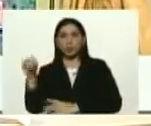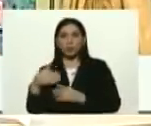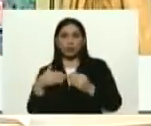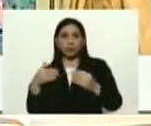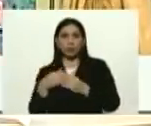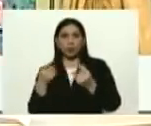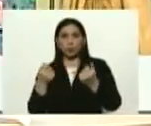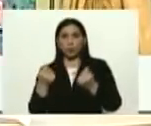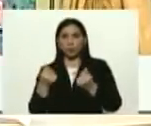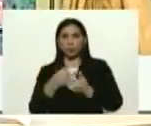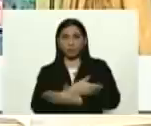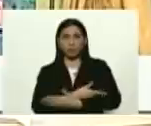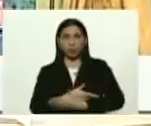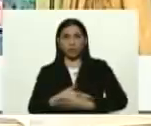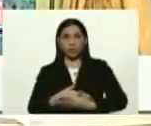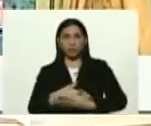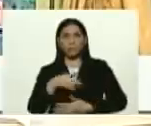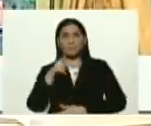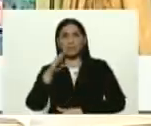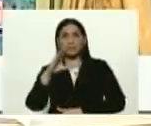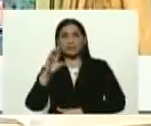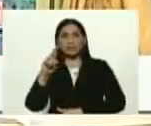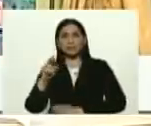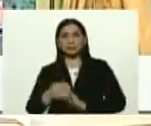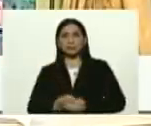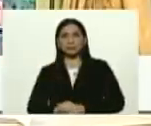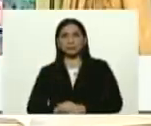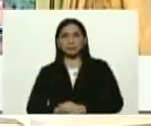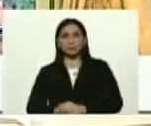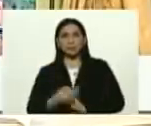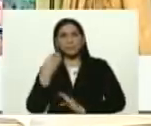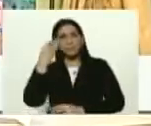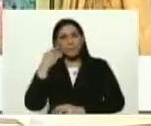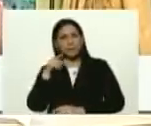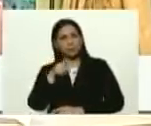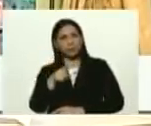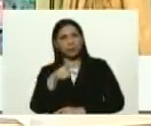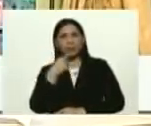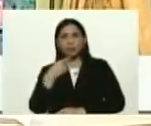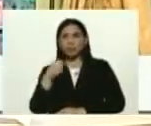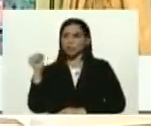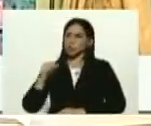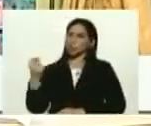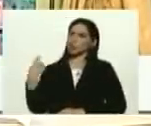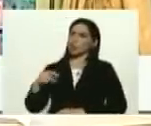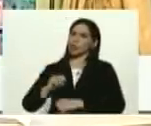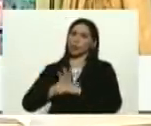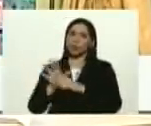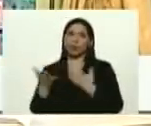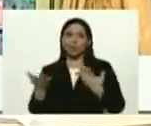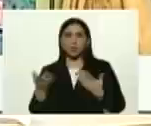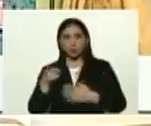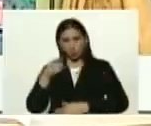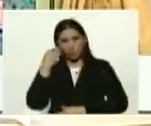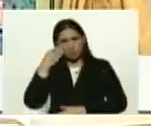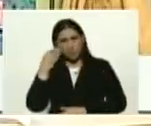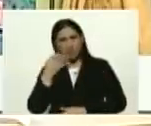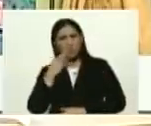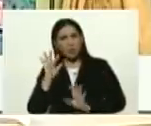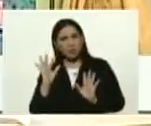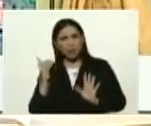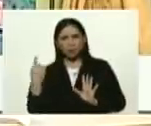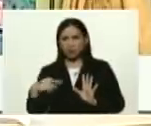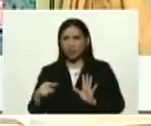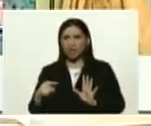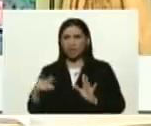$250 cuesta la prueba de PCR. ¿Y cree usted, si le dicen, sí, tiene coronavirus, usted cree que tiene